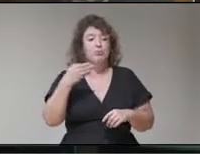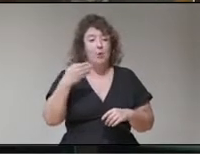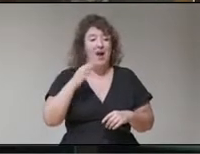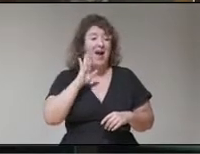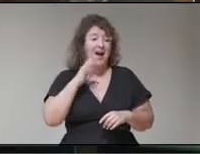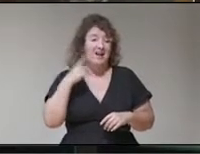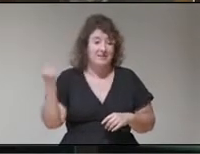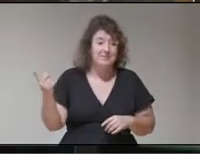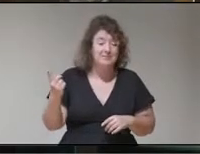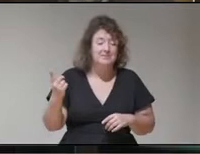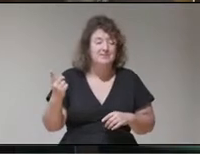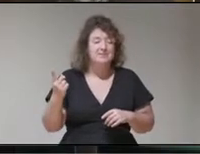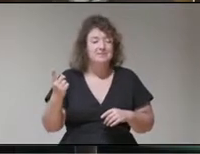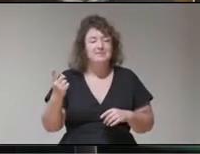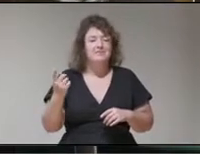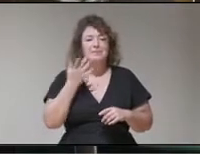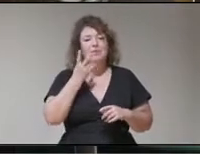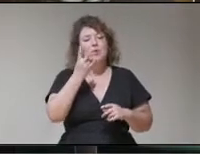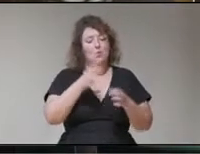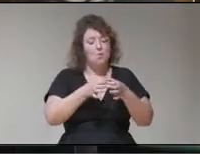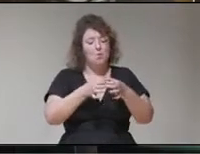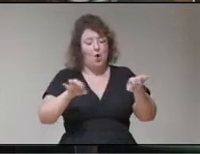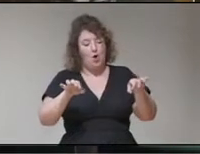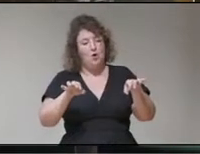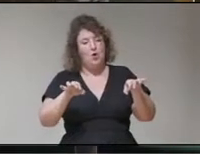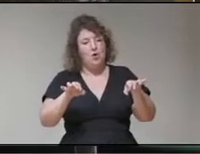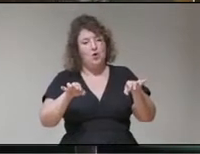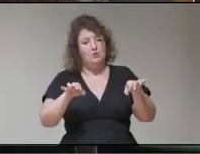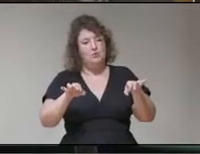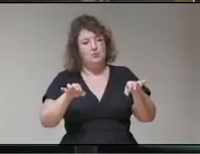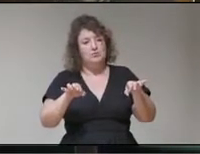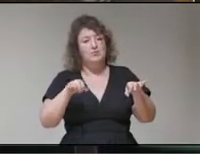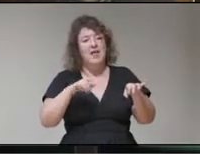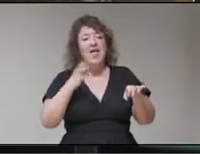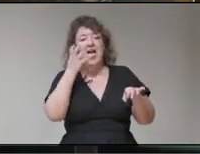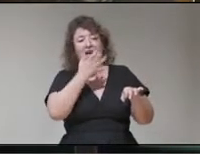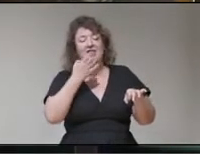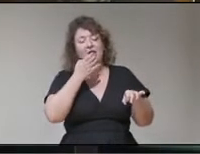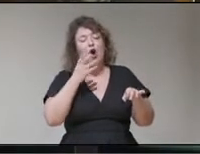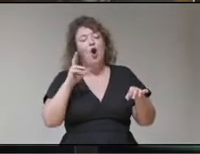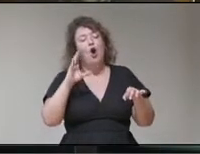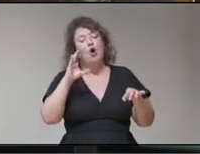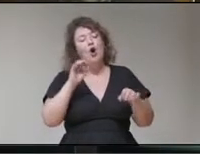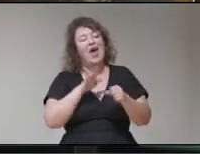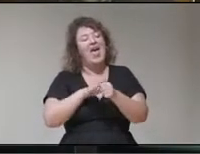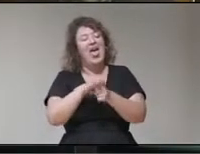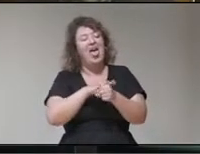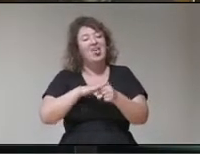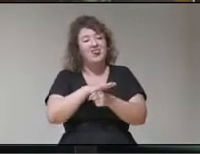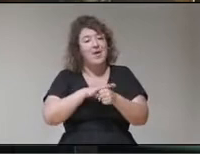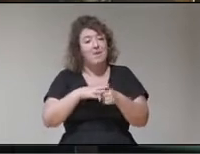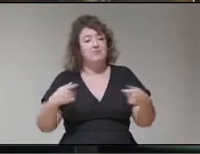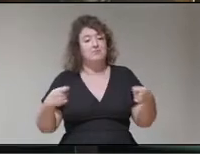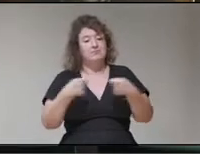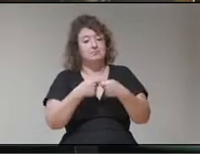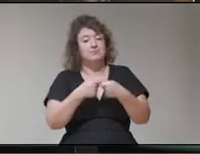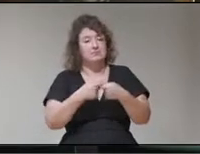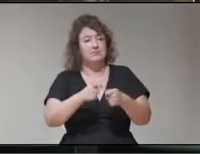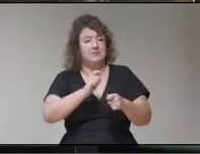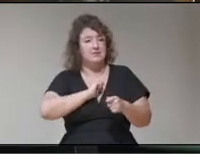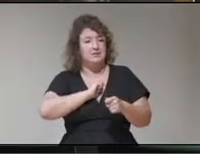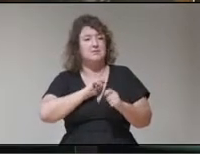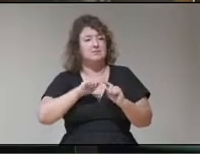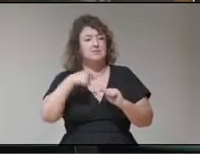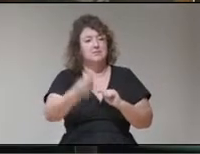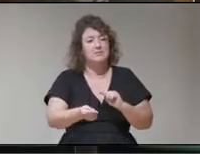decía, se va a convertir en dos moléculas de acetilcoenzima A. Y esa acetilcoenzima A, ¿qué va a hacer en la vida? Pues es evidente,